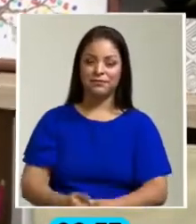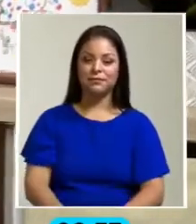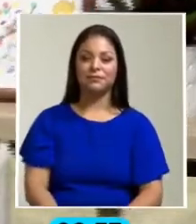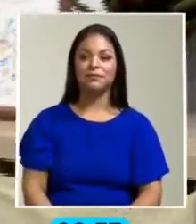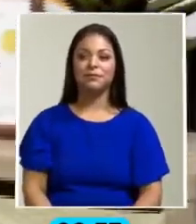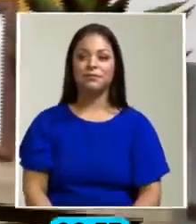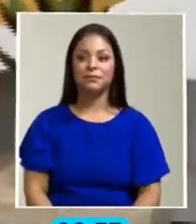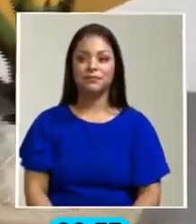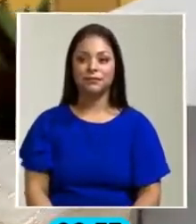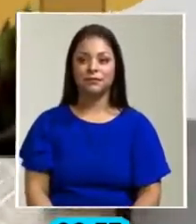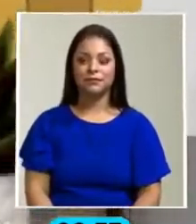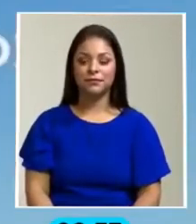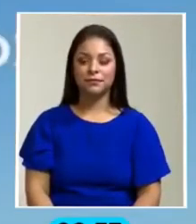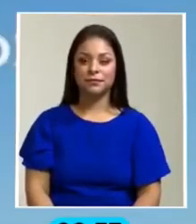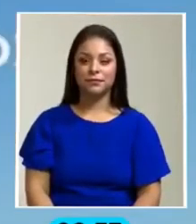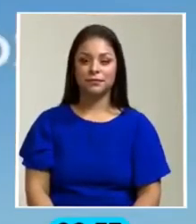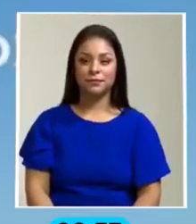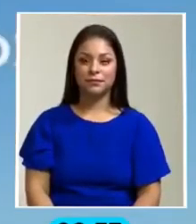Vamos a compartir.